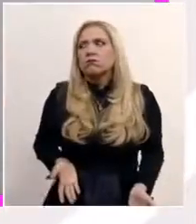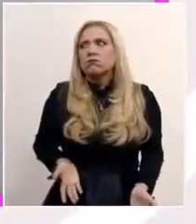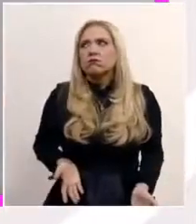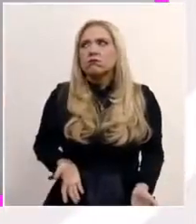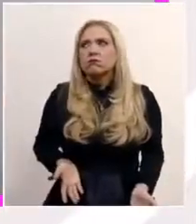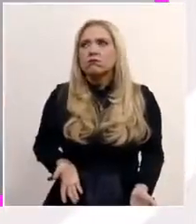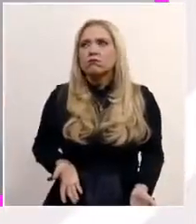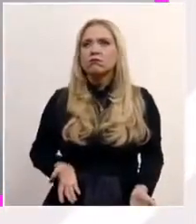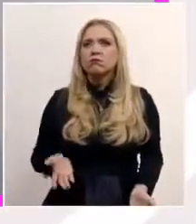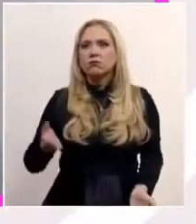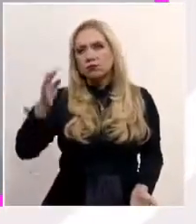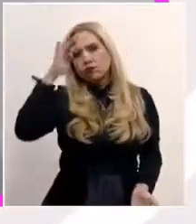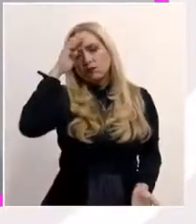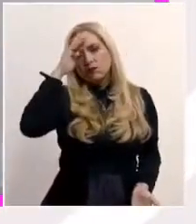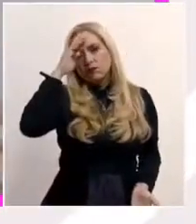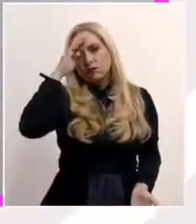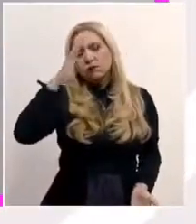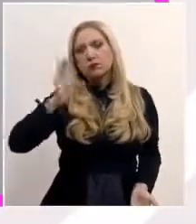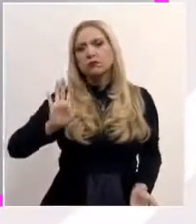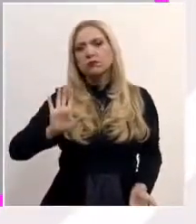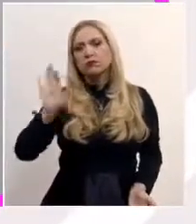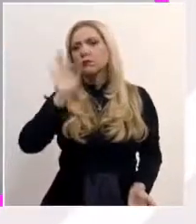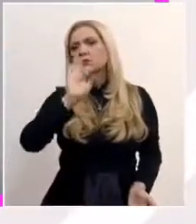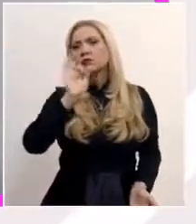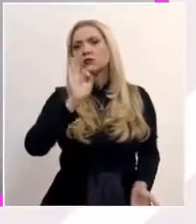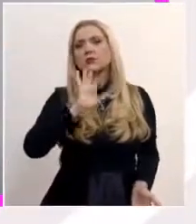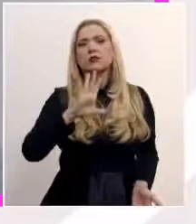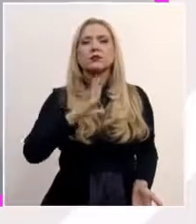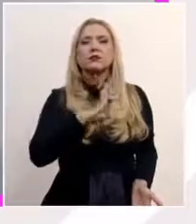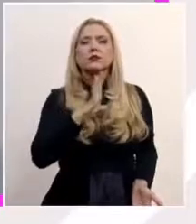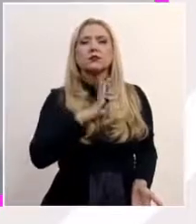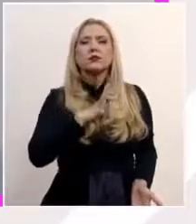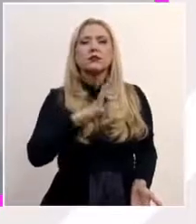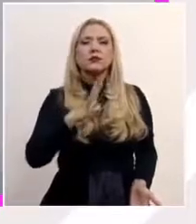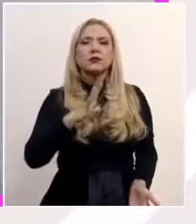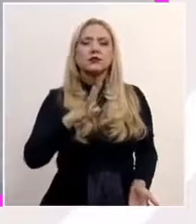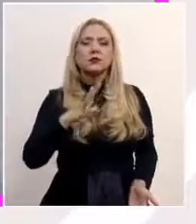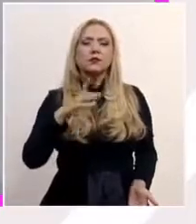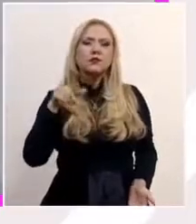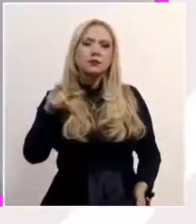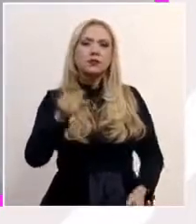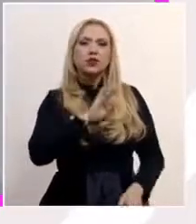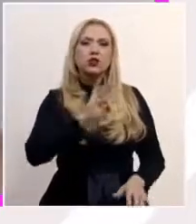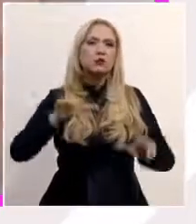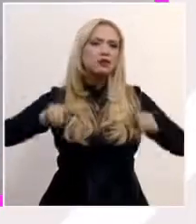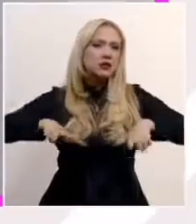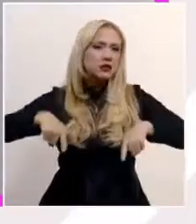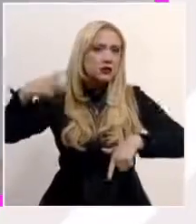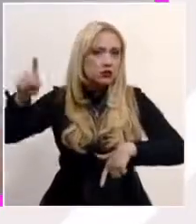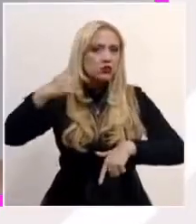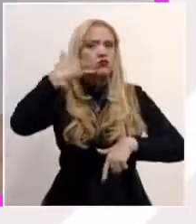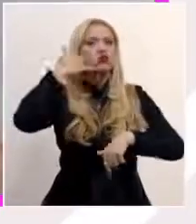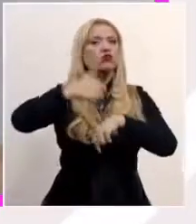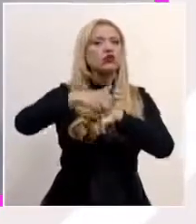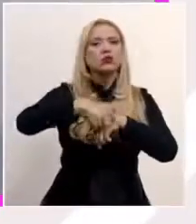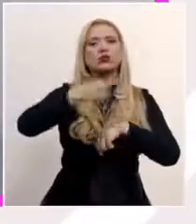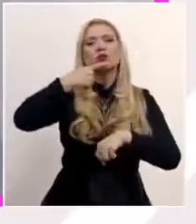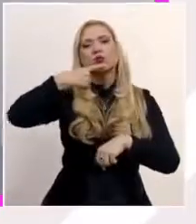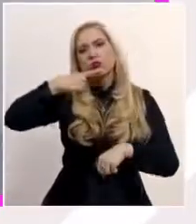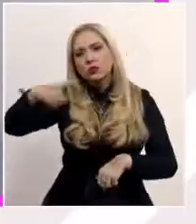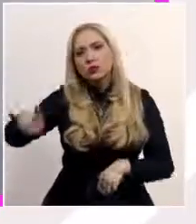una línea, ¿no? de una hotline de denuncia. Pero muchas veces no basta con eso, o sea,